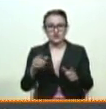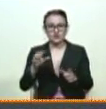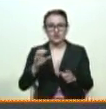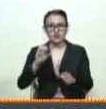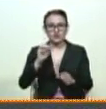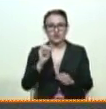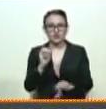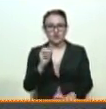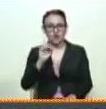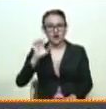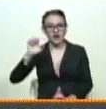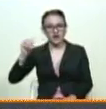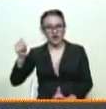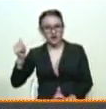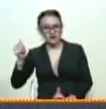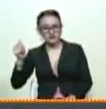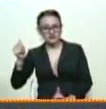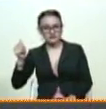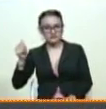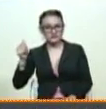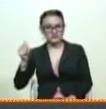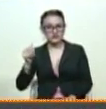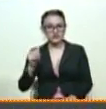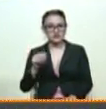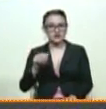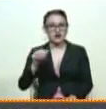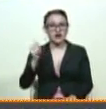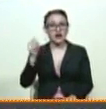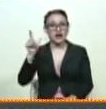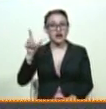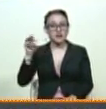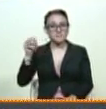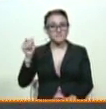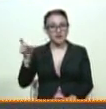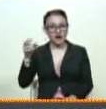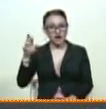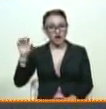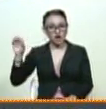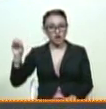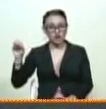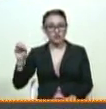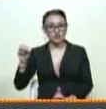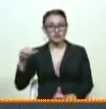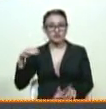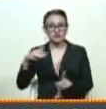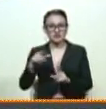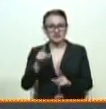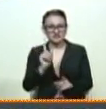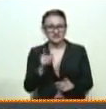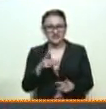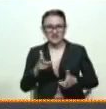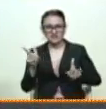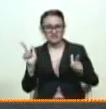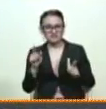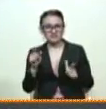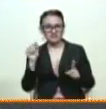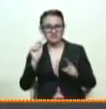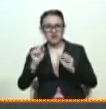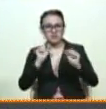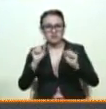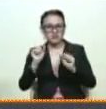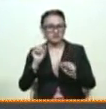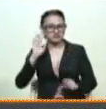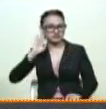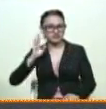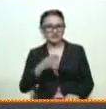Estados Americanos, Luis Almagro, al invocar de manera fraudulenta y con argumentos